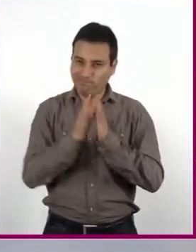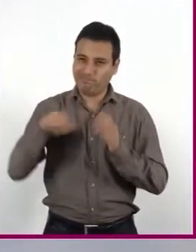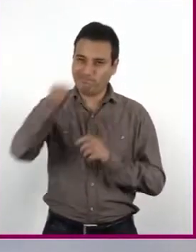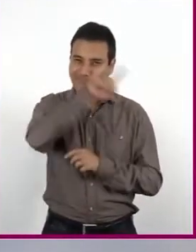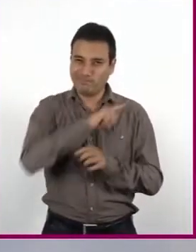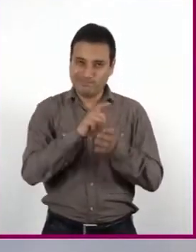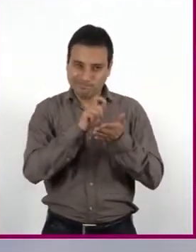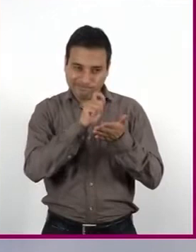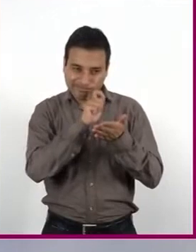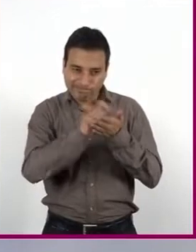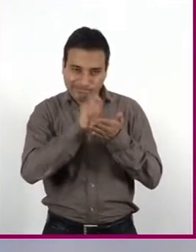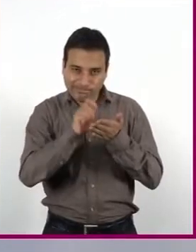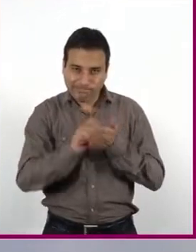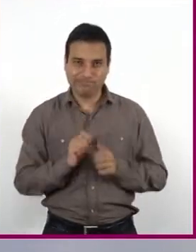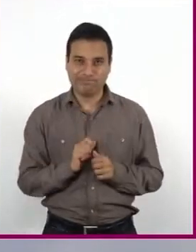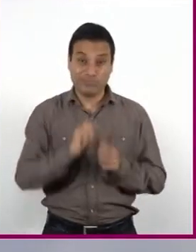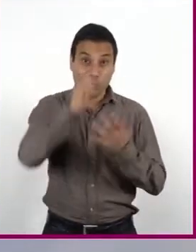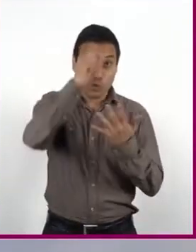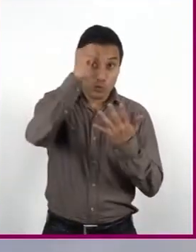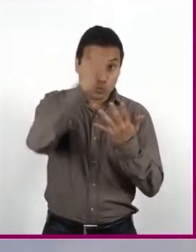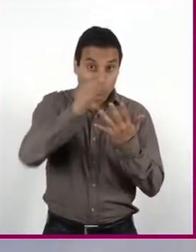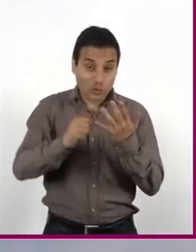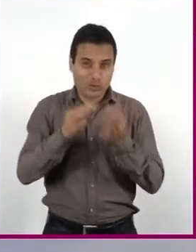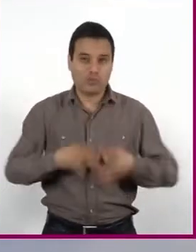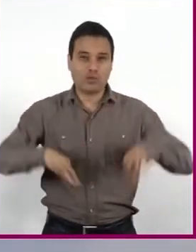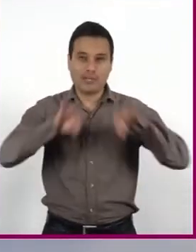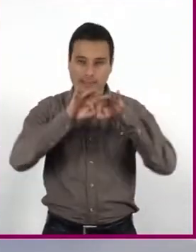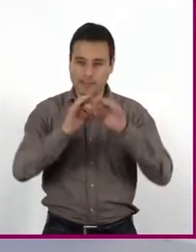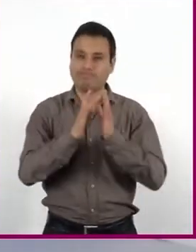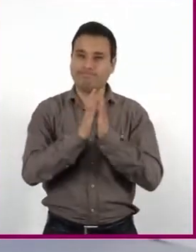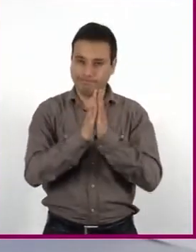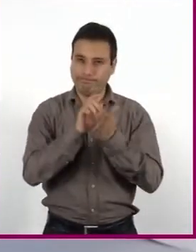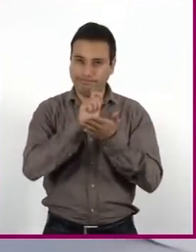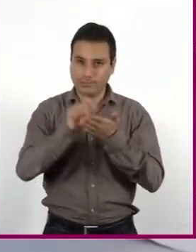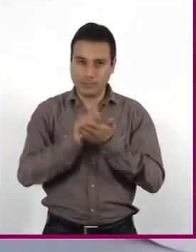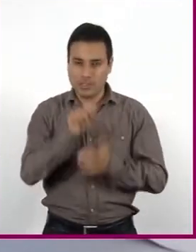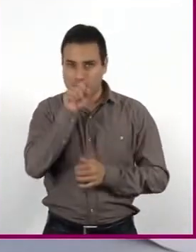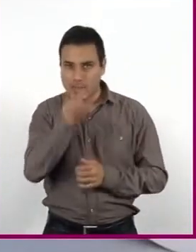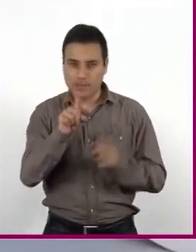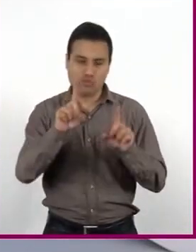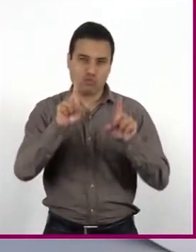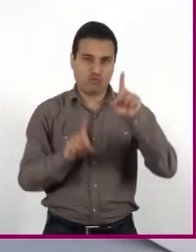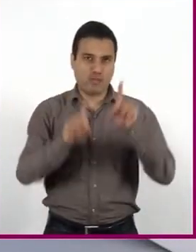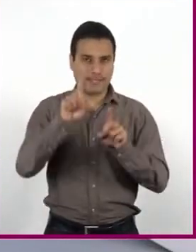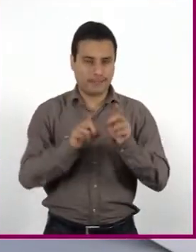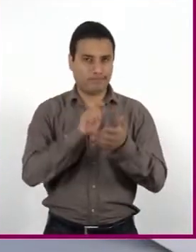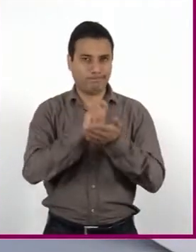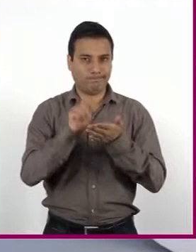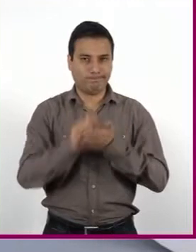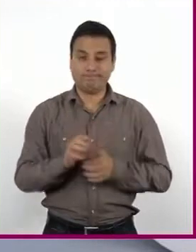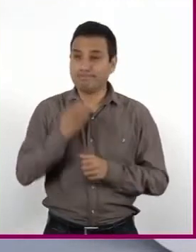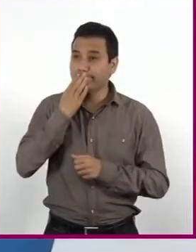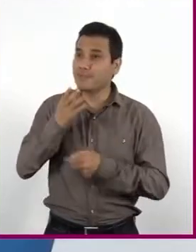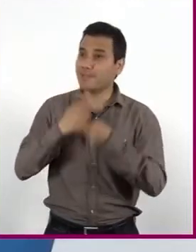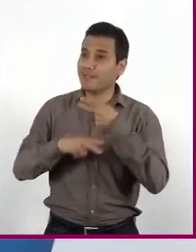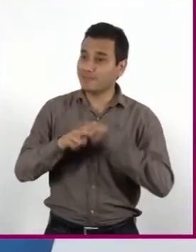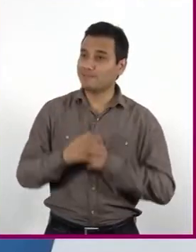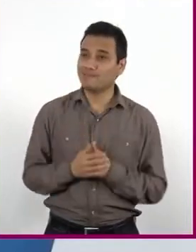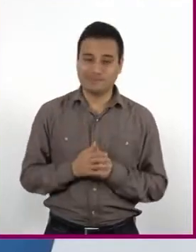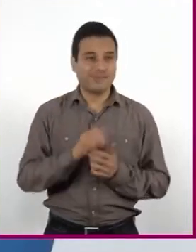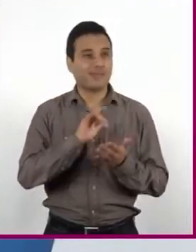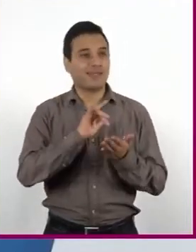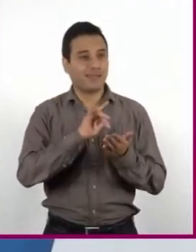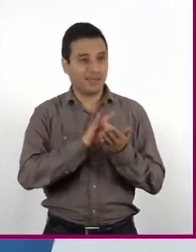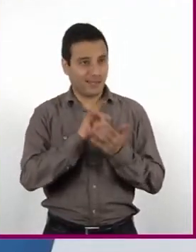anotaciones de los aspectos que consideren importantes, así como de las dudas que les puedan surgir. Bienvenida, maestra Raquel.